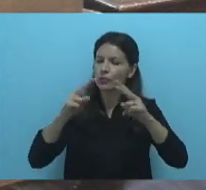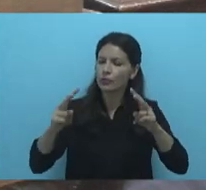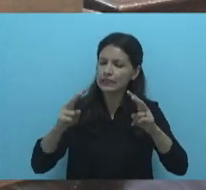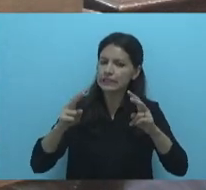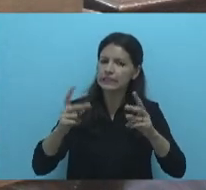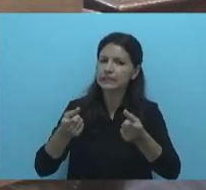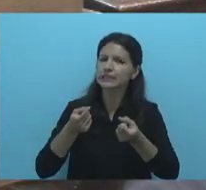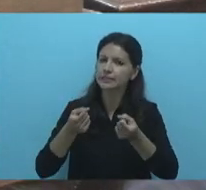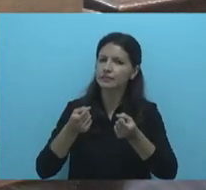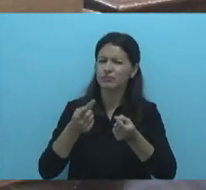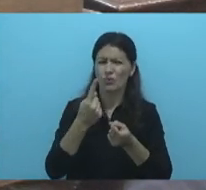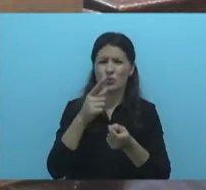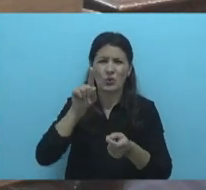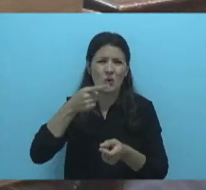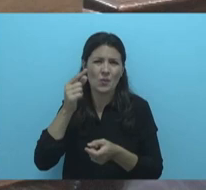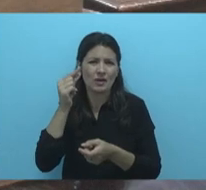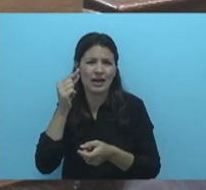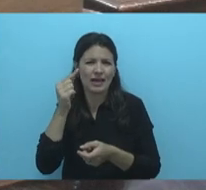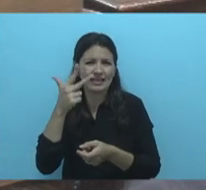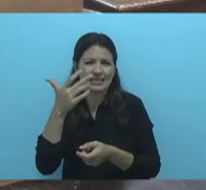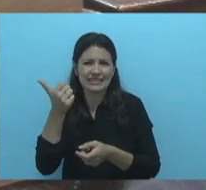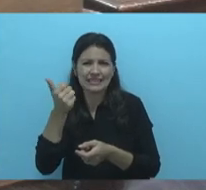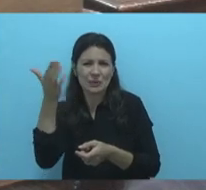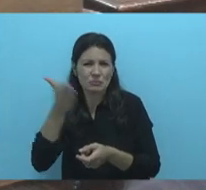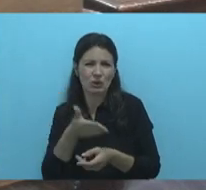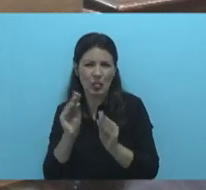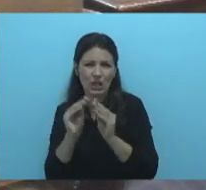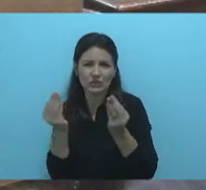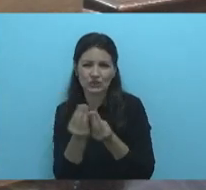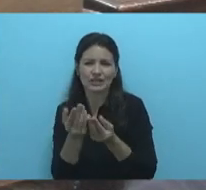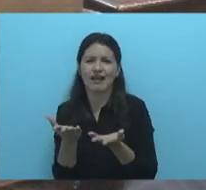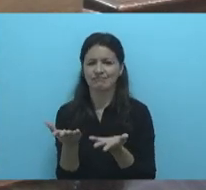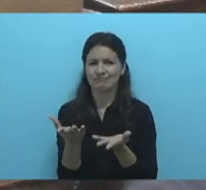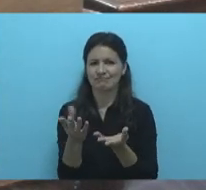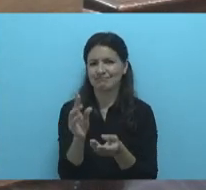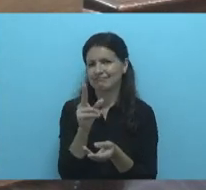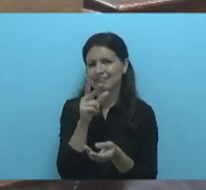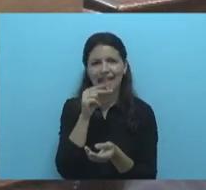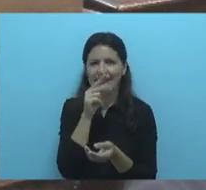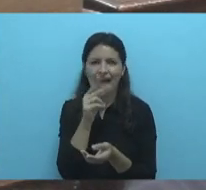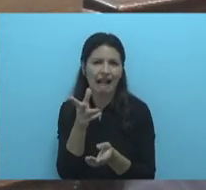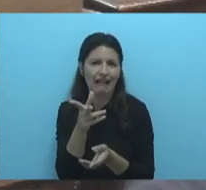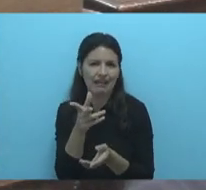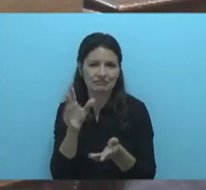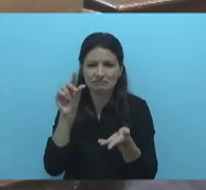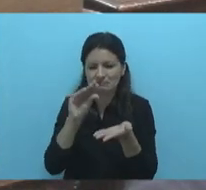partida del 1,36% del valor del puente es un